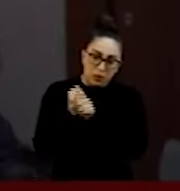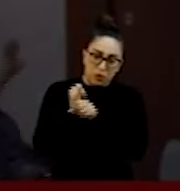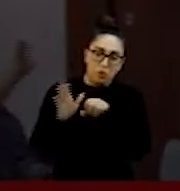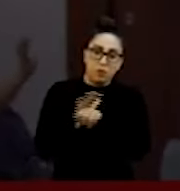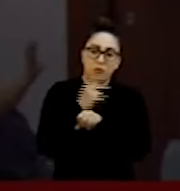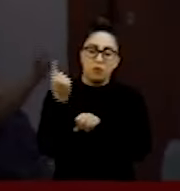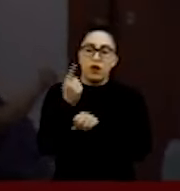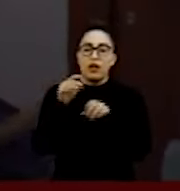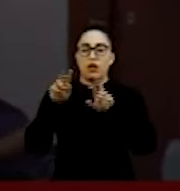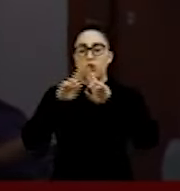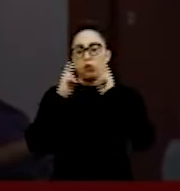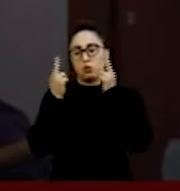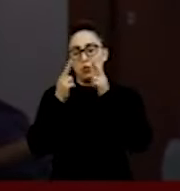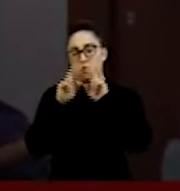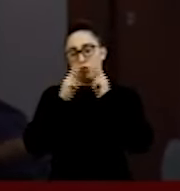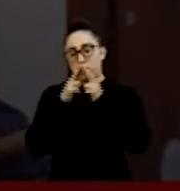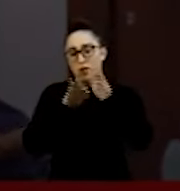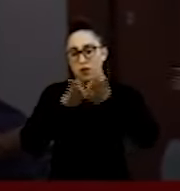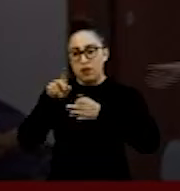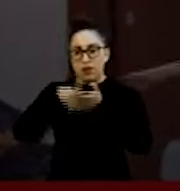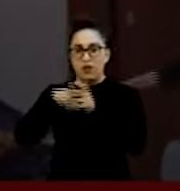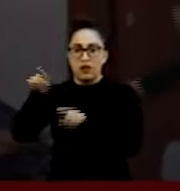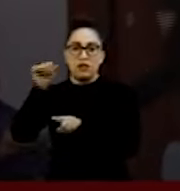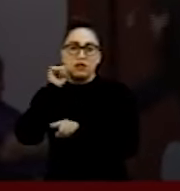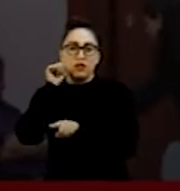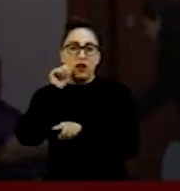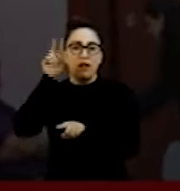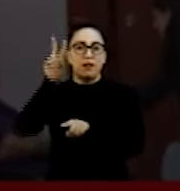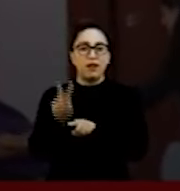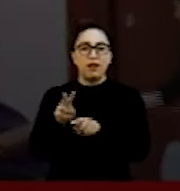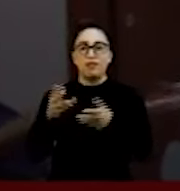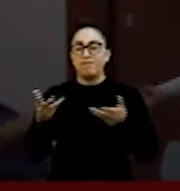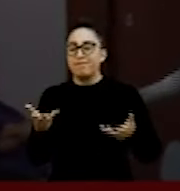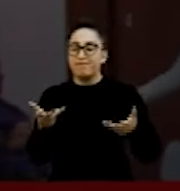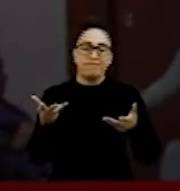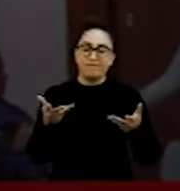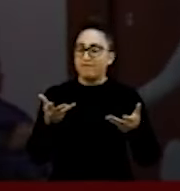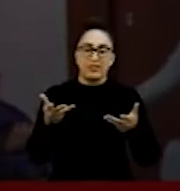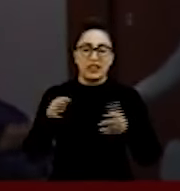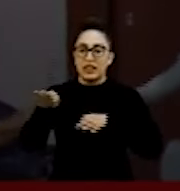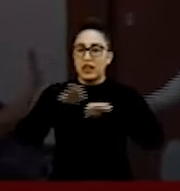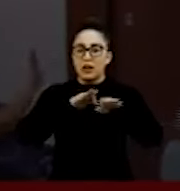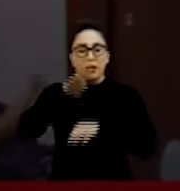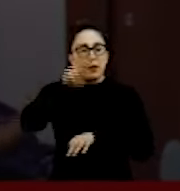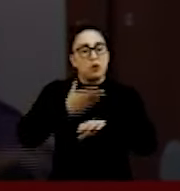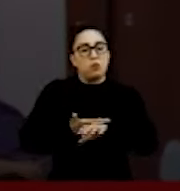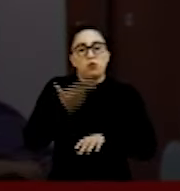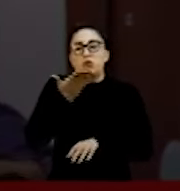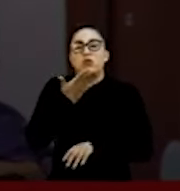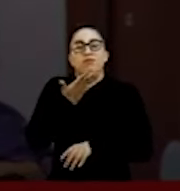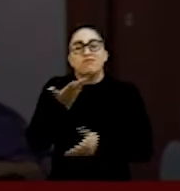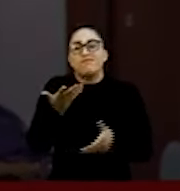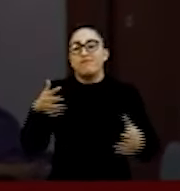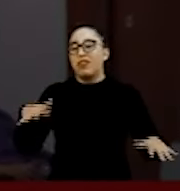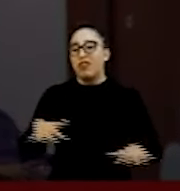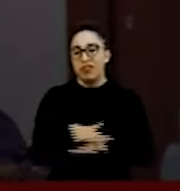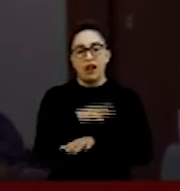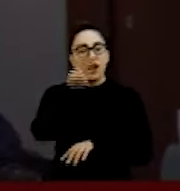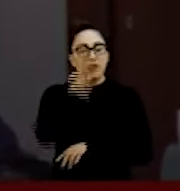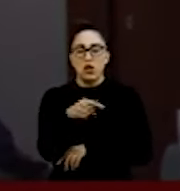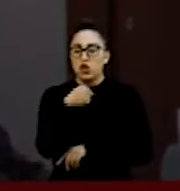trabajo del Senado ha tenido una labor, pues debo decirlo, absolutamente mediocre y deficiente. No hemos